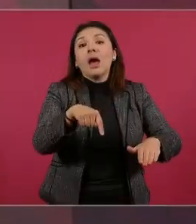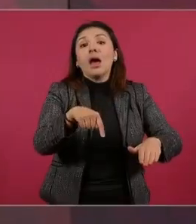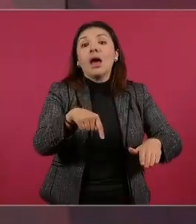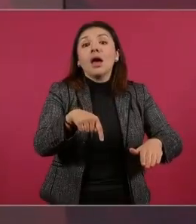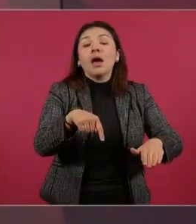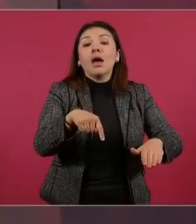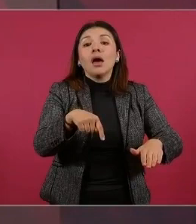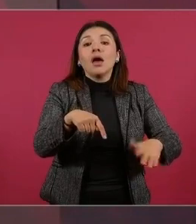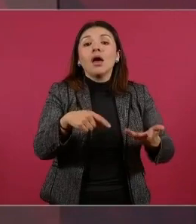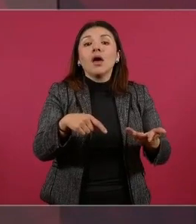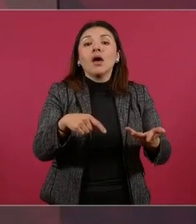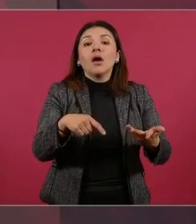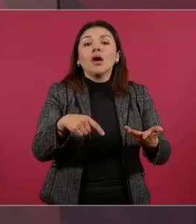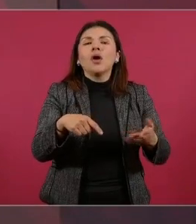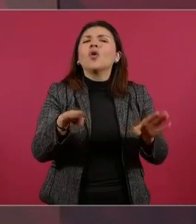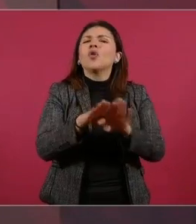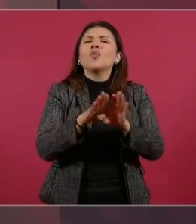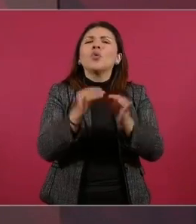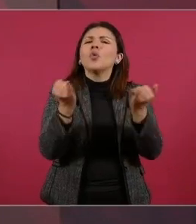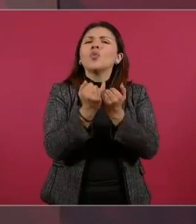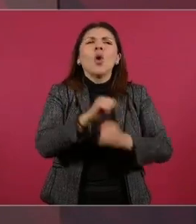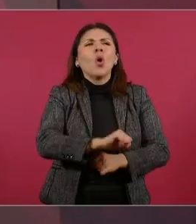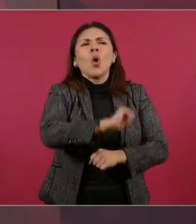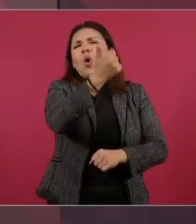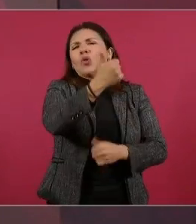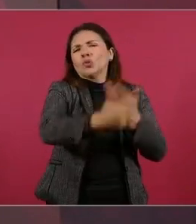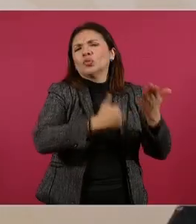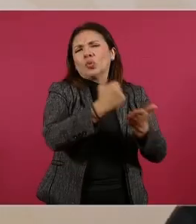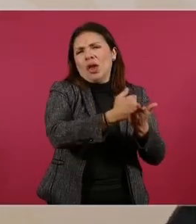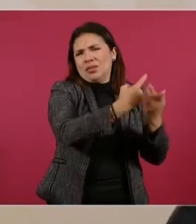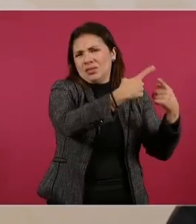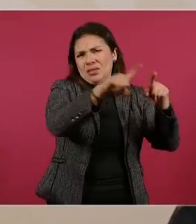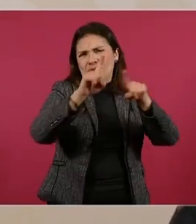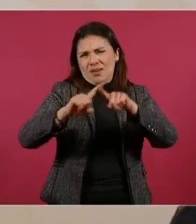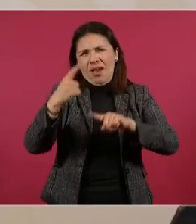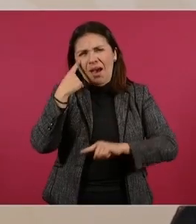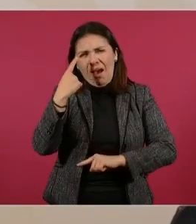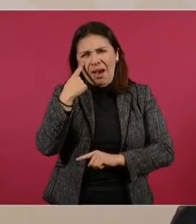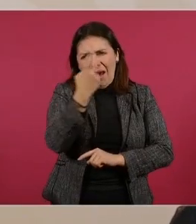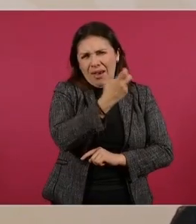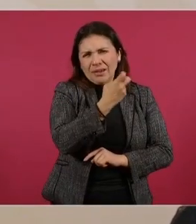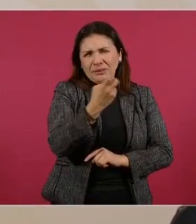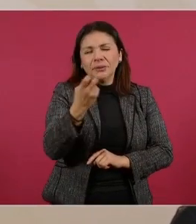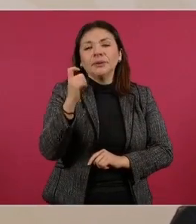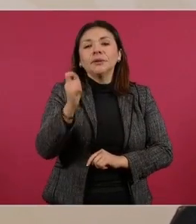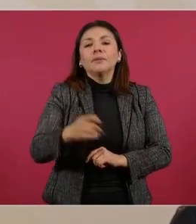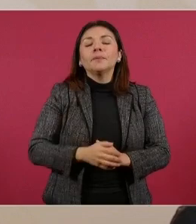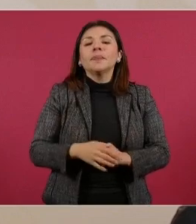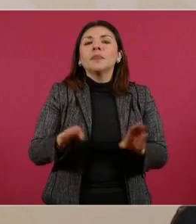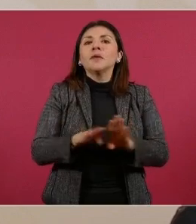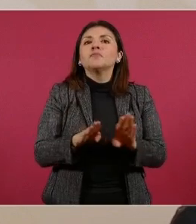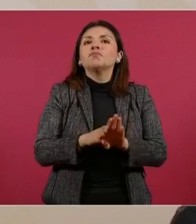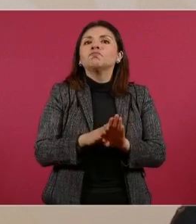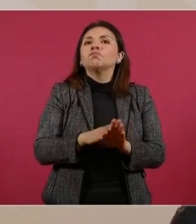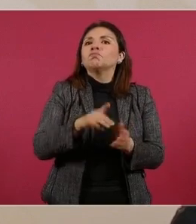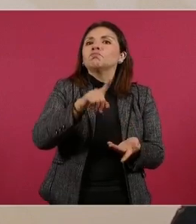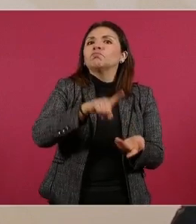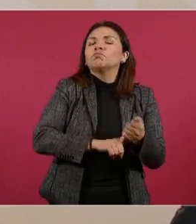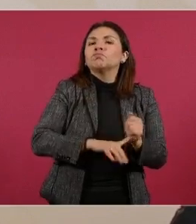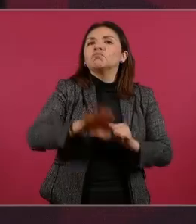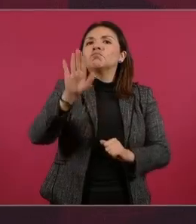pase Como sucede también en otras ciudades que quedaron atrapadas